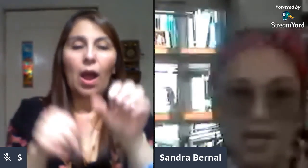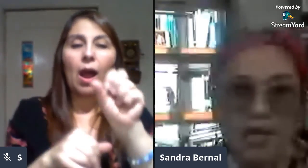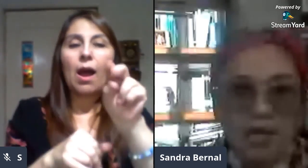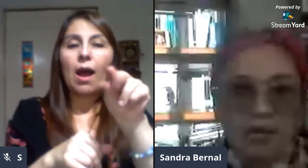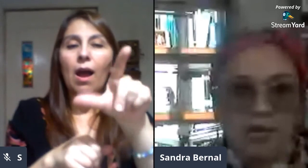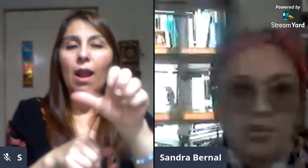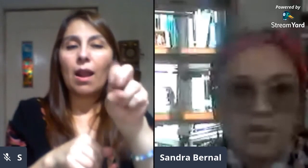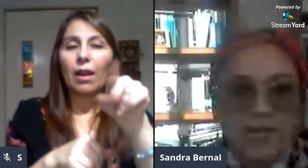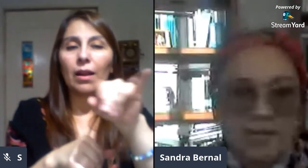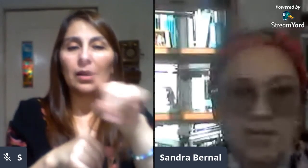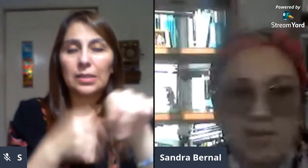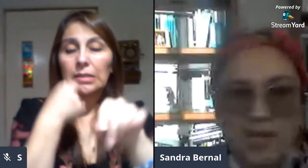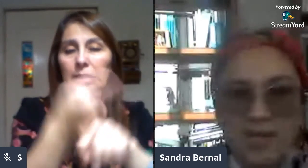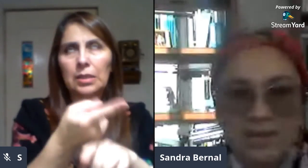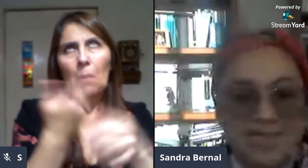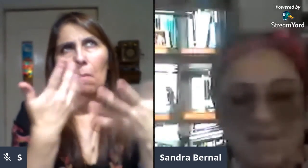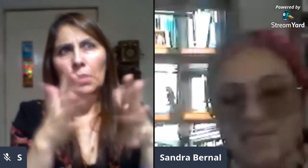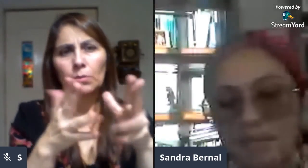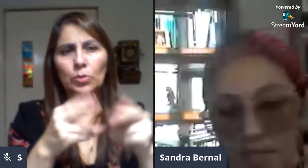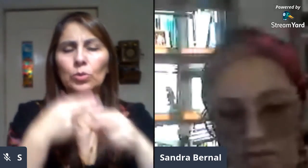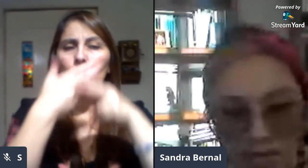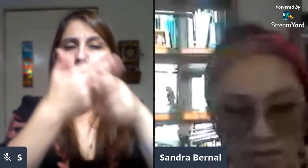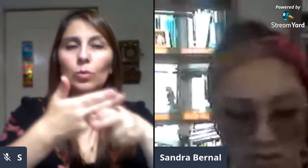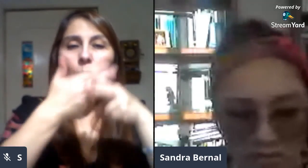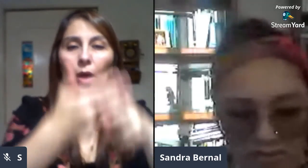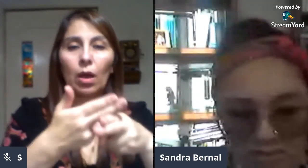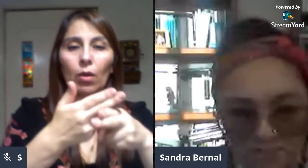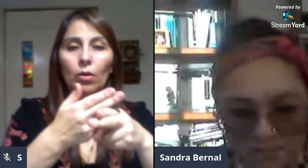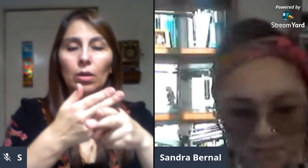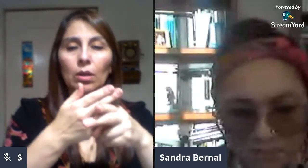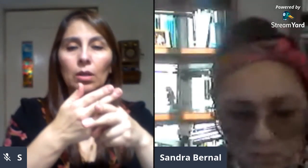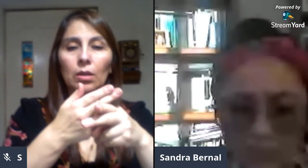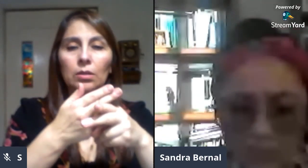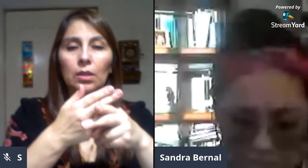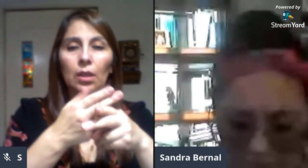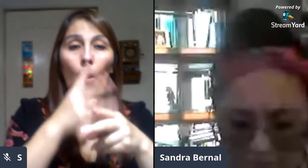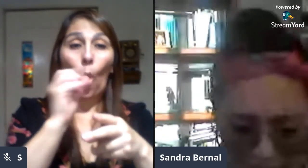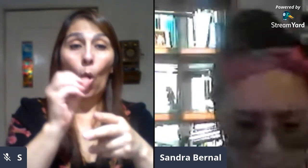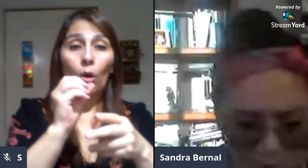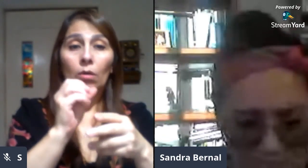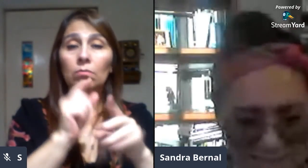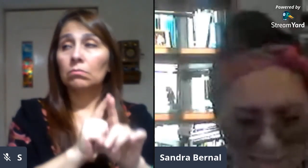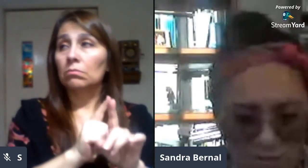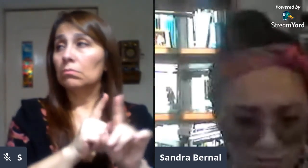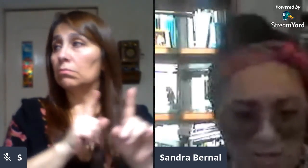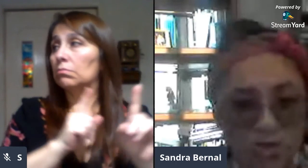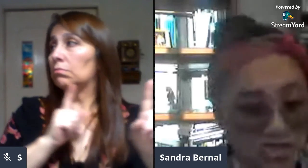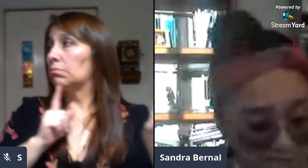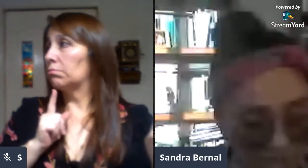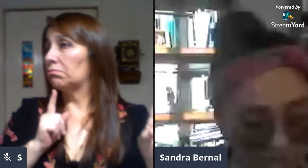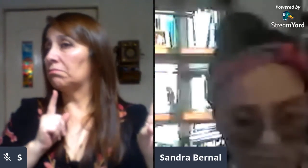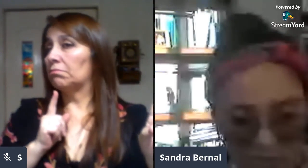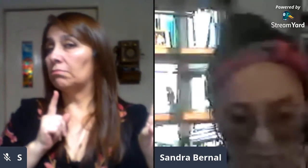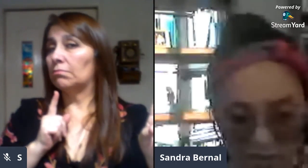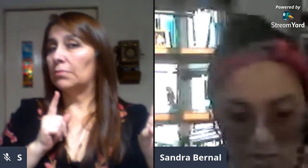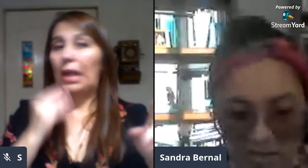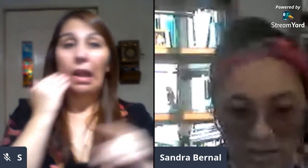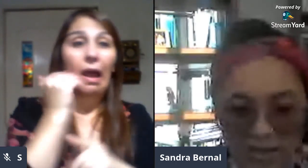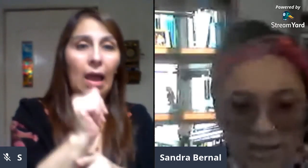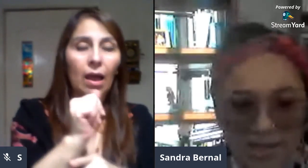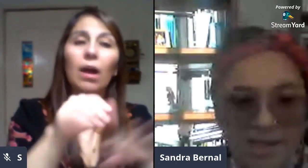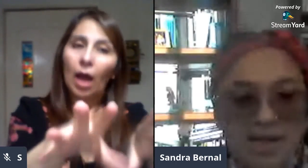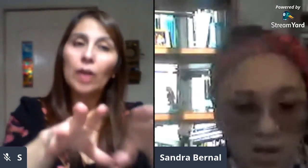casi un ejercicio de distanciamiento de los hombres y en el que las mujeres han asumido y siguen